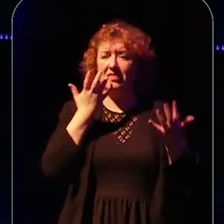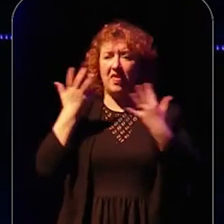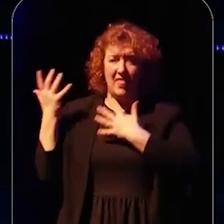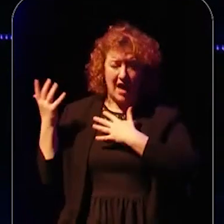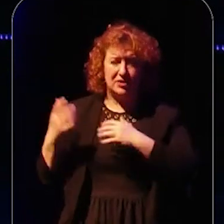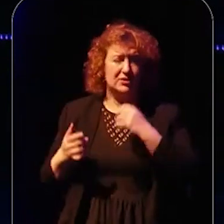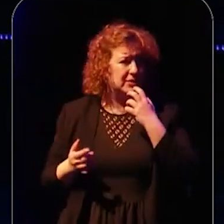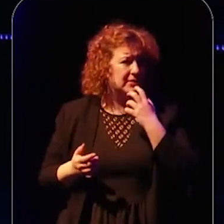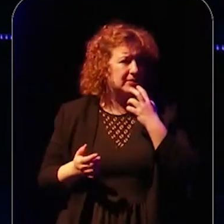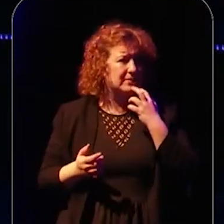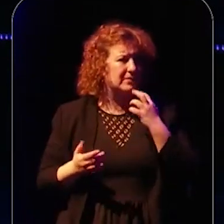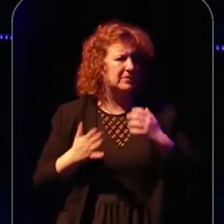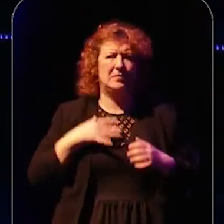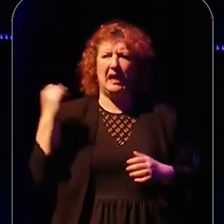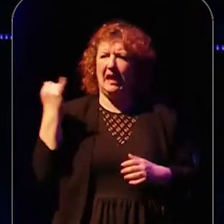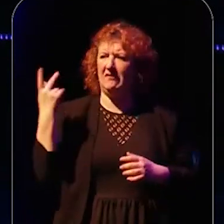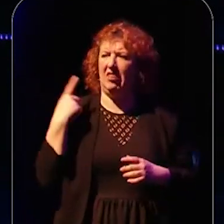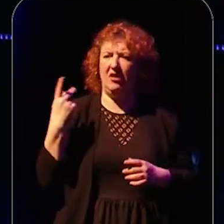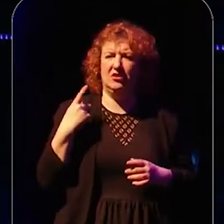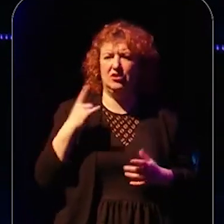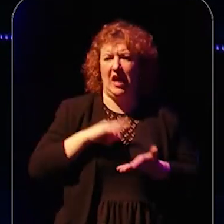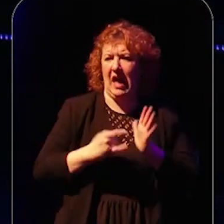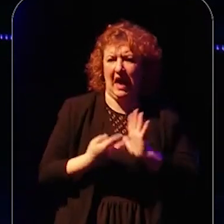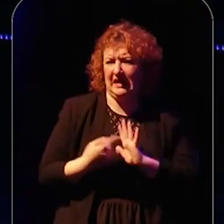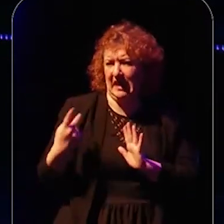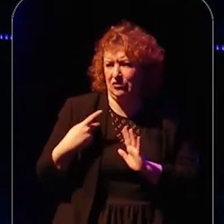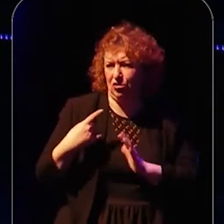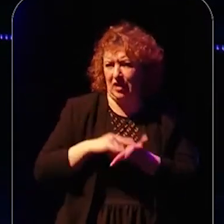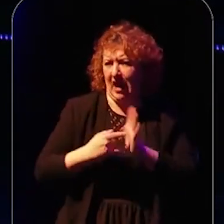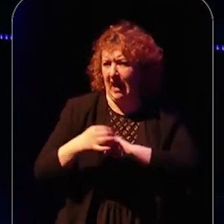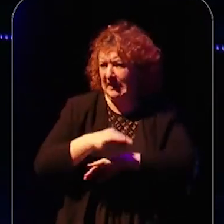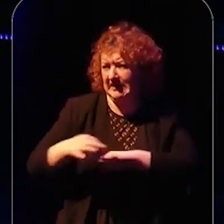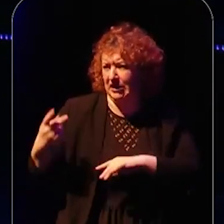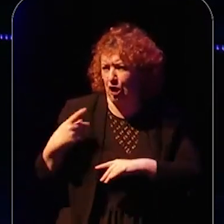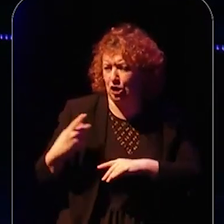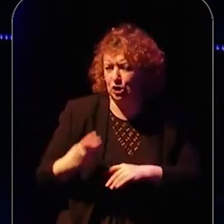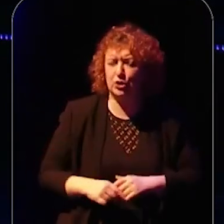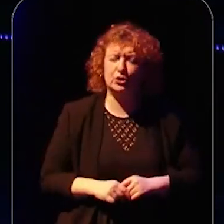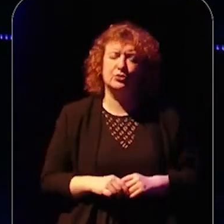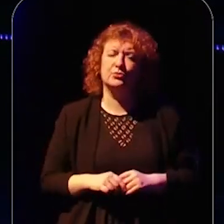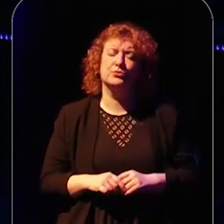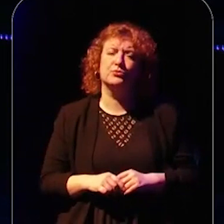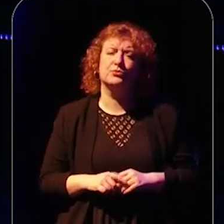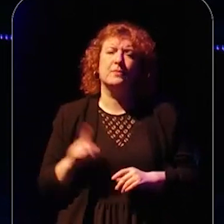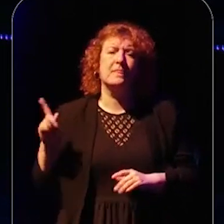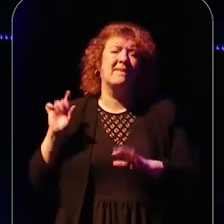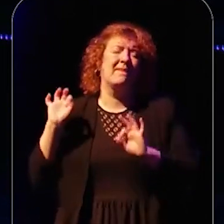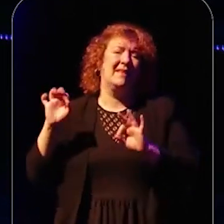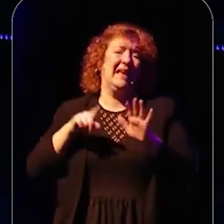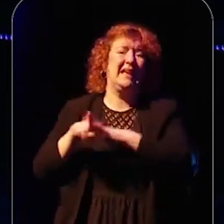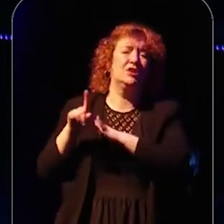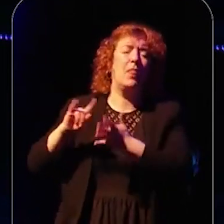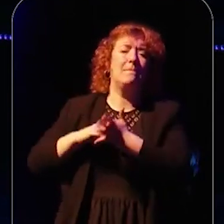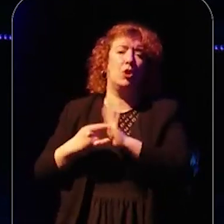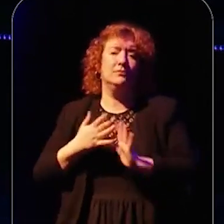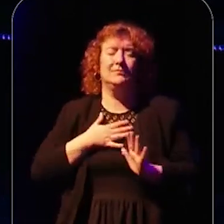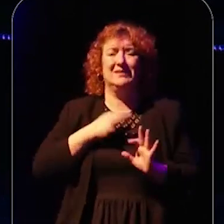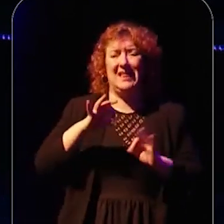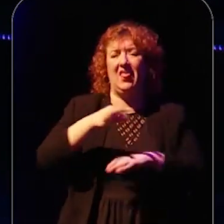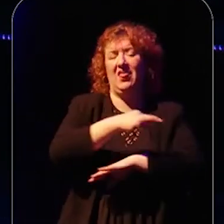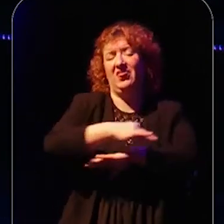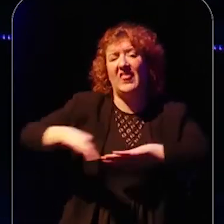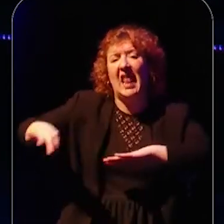10 años, como decía, mi jefe y yo somos arquitectos los dos. Él hacía gestión de proyectos, yo cuando empecé